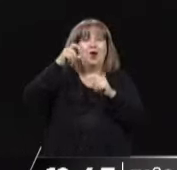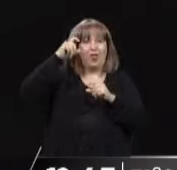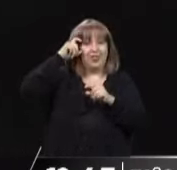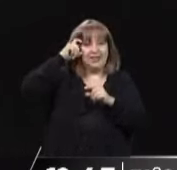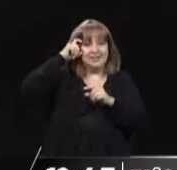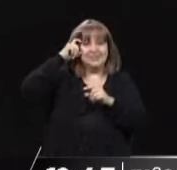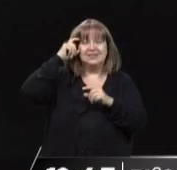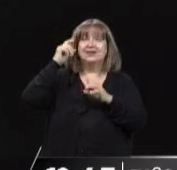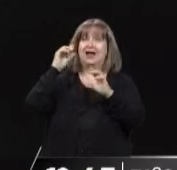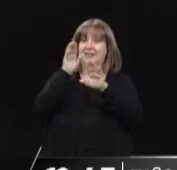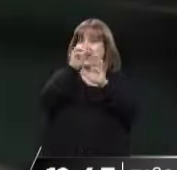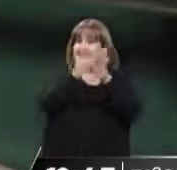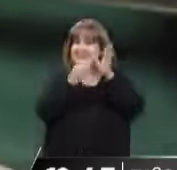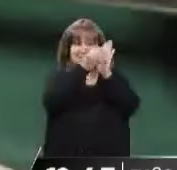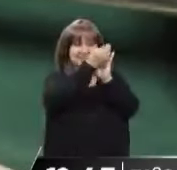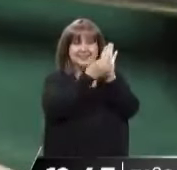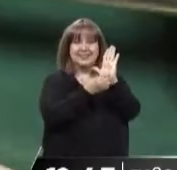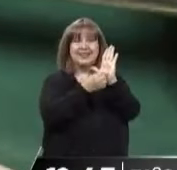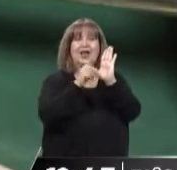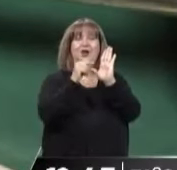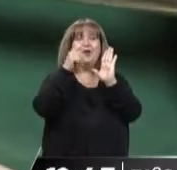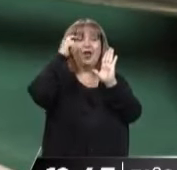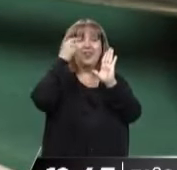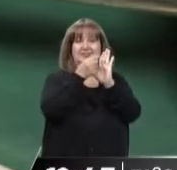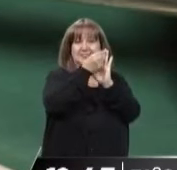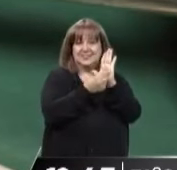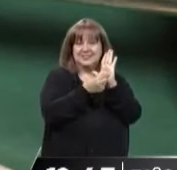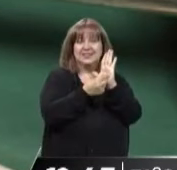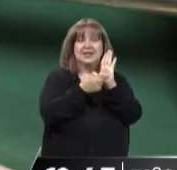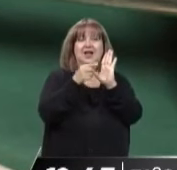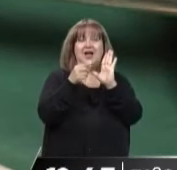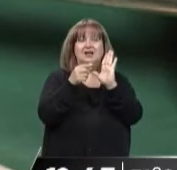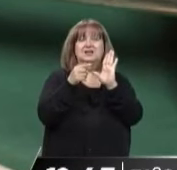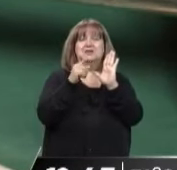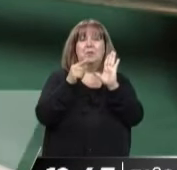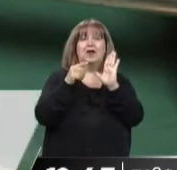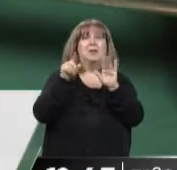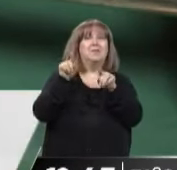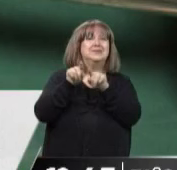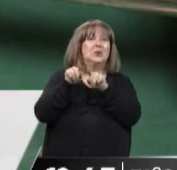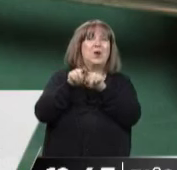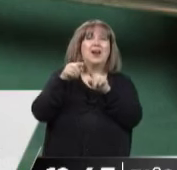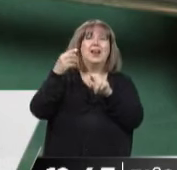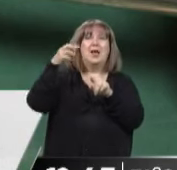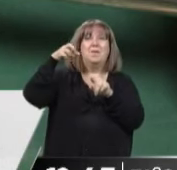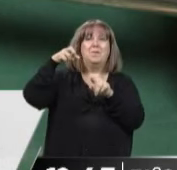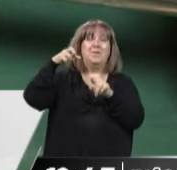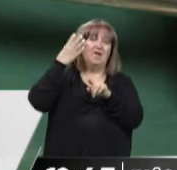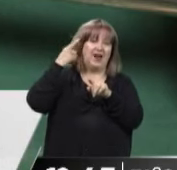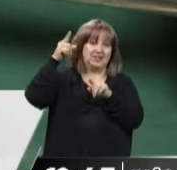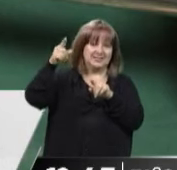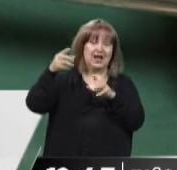veíamos recién, que también es un símbolo que utiliza en el PSG. La verdad es que son muy bonitos y tiene